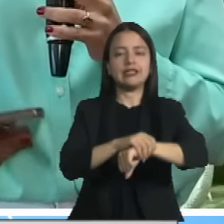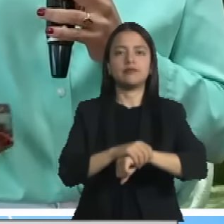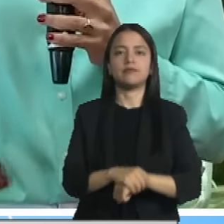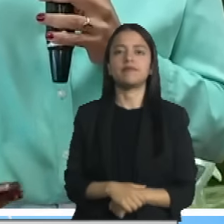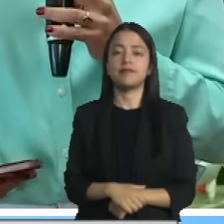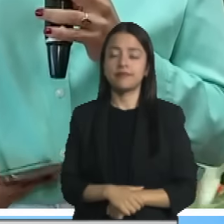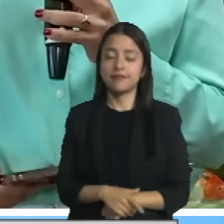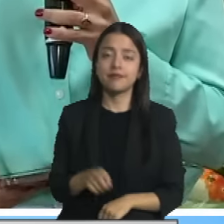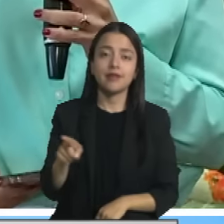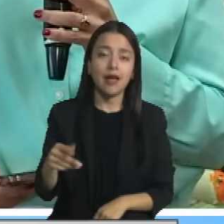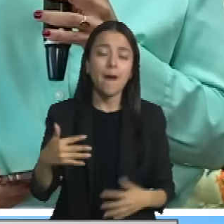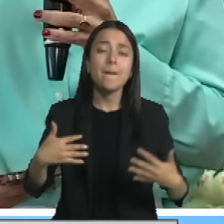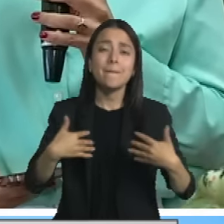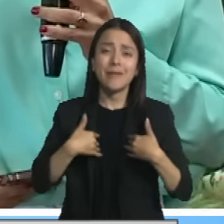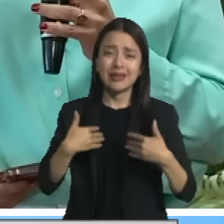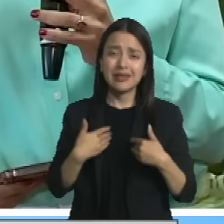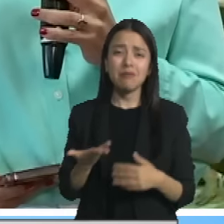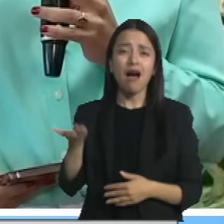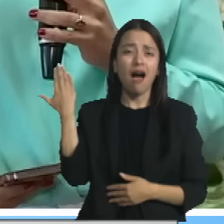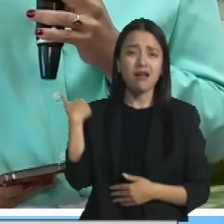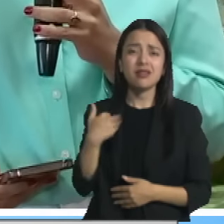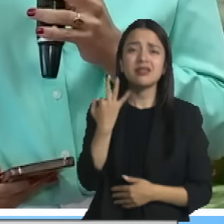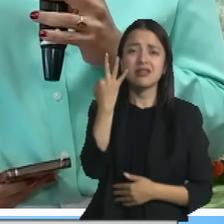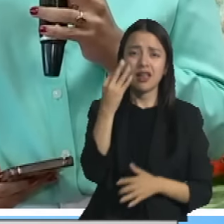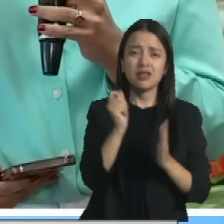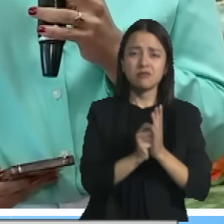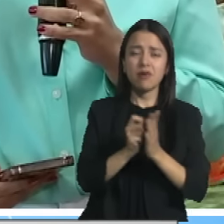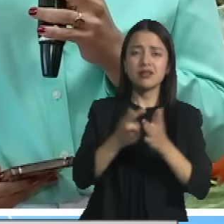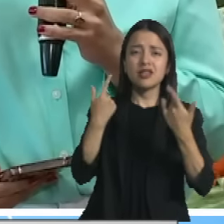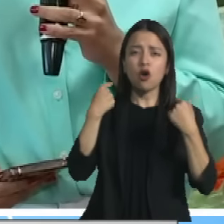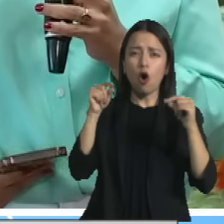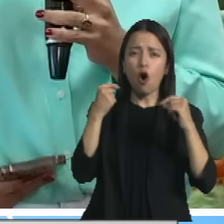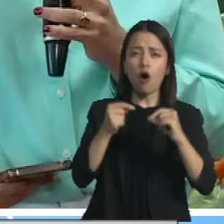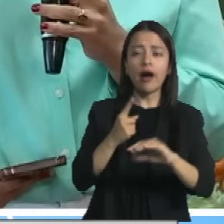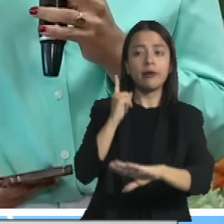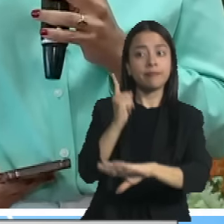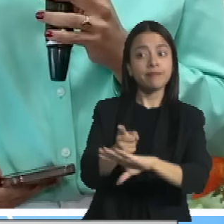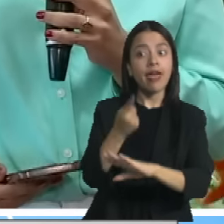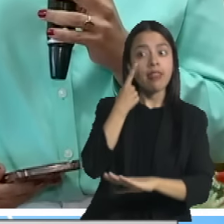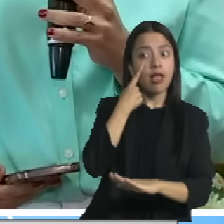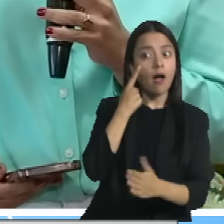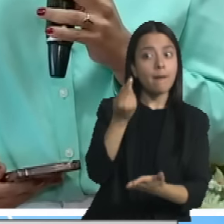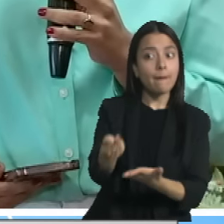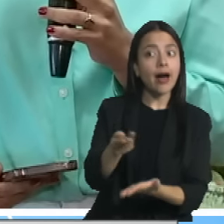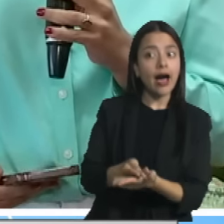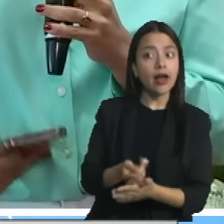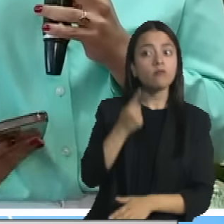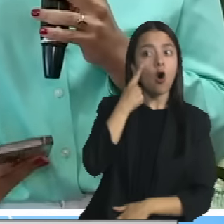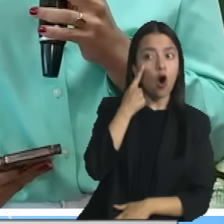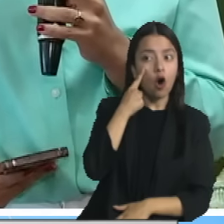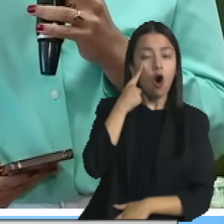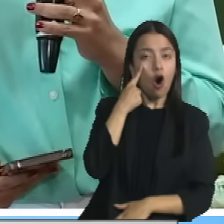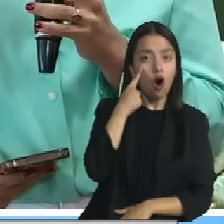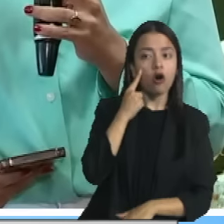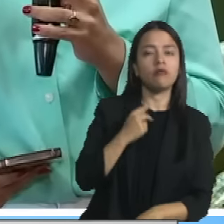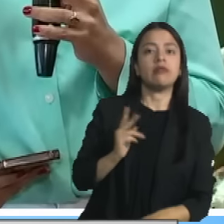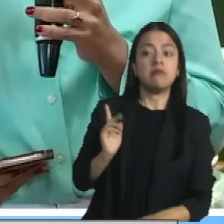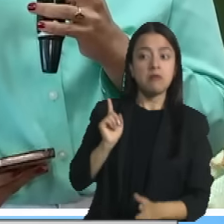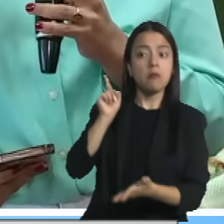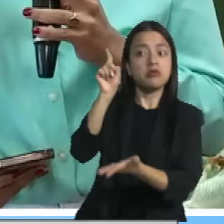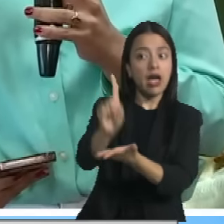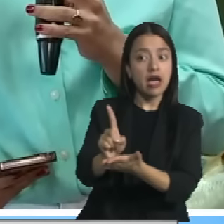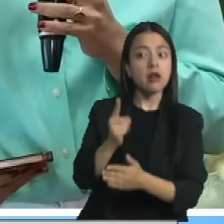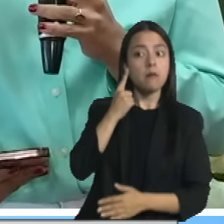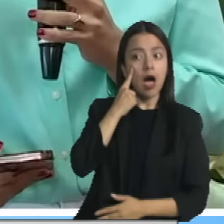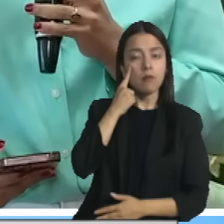recibido 3 panfletos con exigencias económicas a cambio de no atentar contra su vida, además de la visita intimidatoria de 3 personas